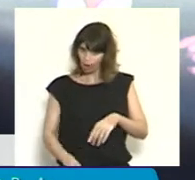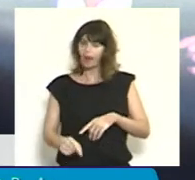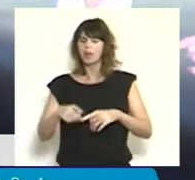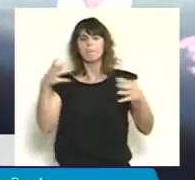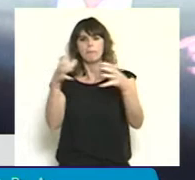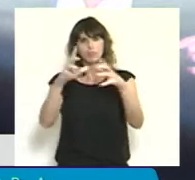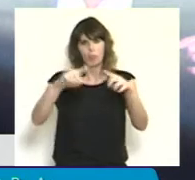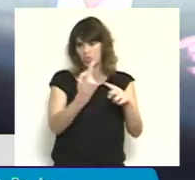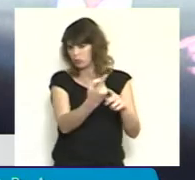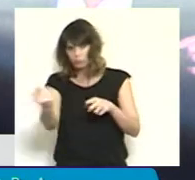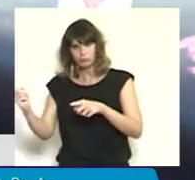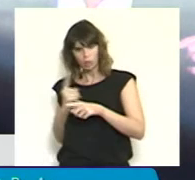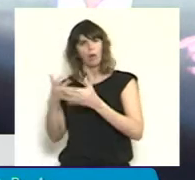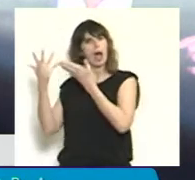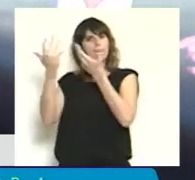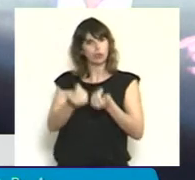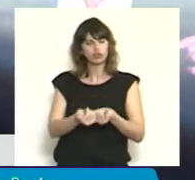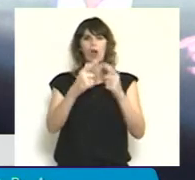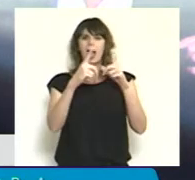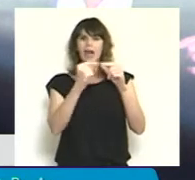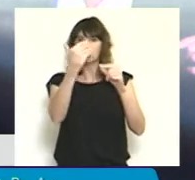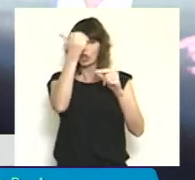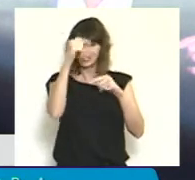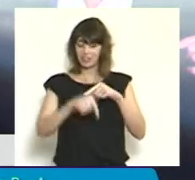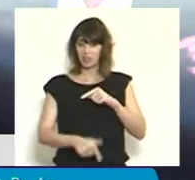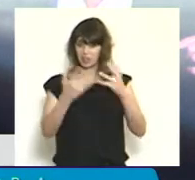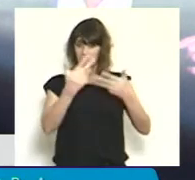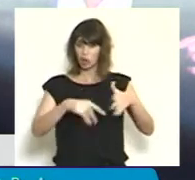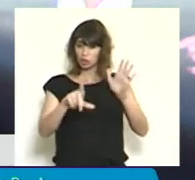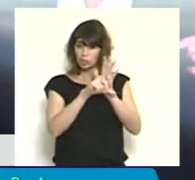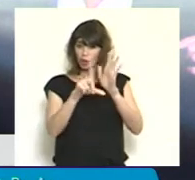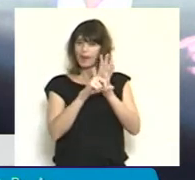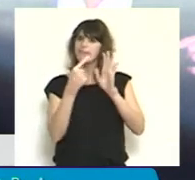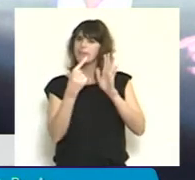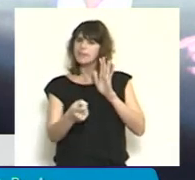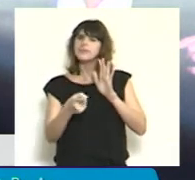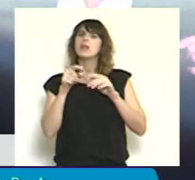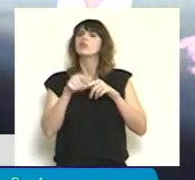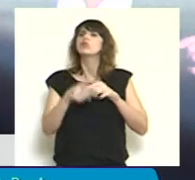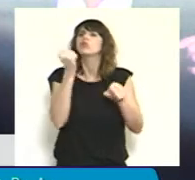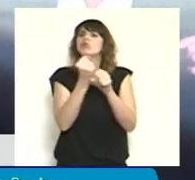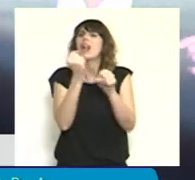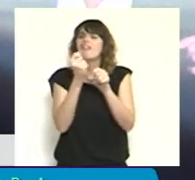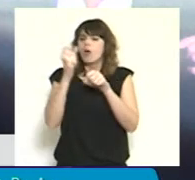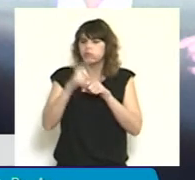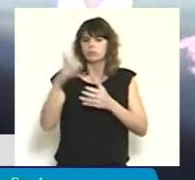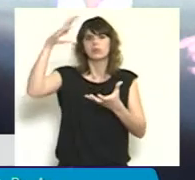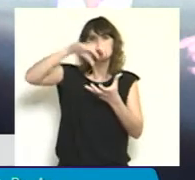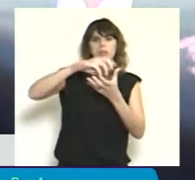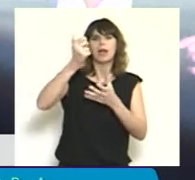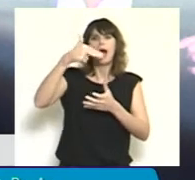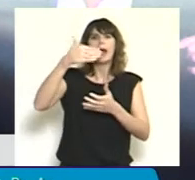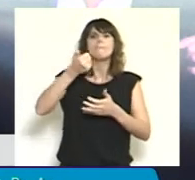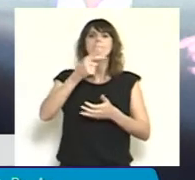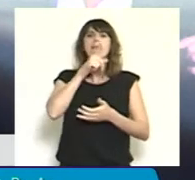fuerzas políticas. En el artículo 5 de este proyecto se establecen las funciones y las atribuciones del ANMAC y entre